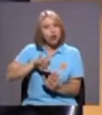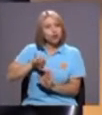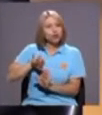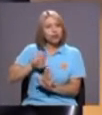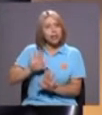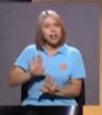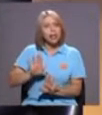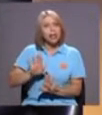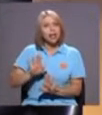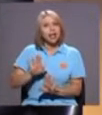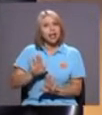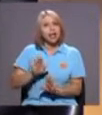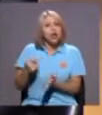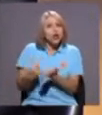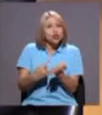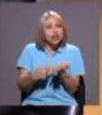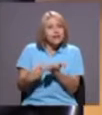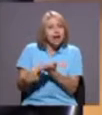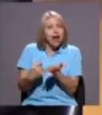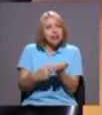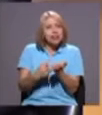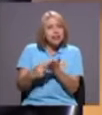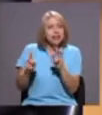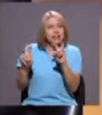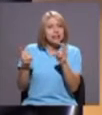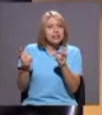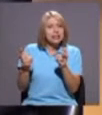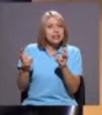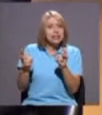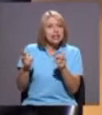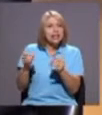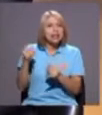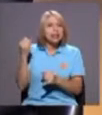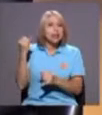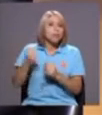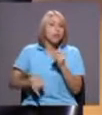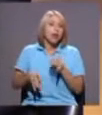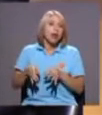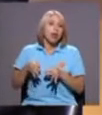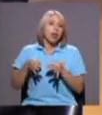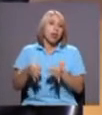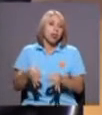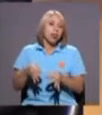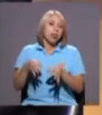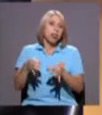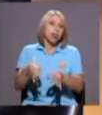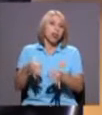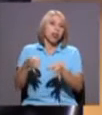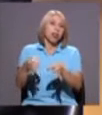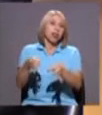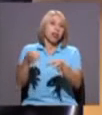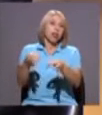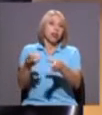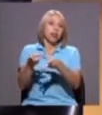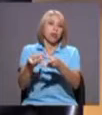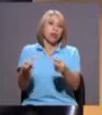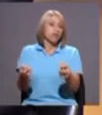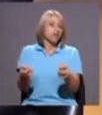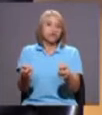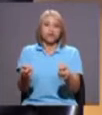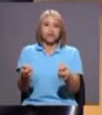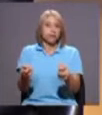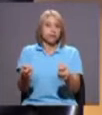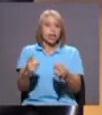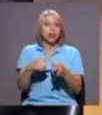digamos, los debates que terminan siendo interminables e irresolubles. De manera que yo